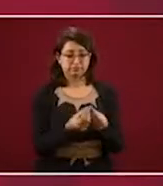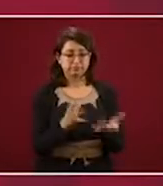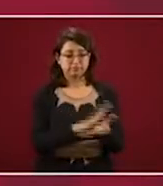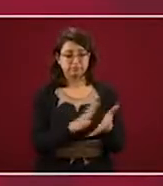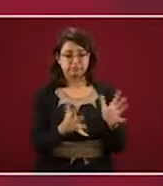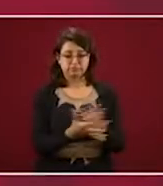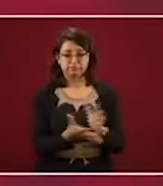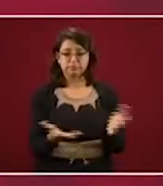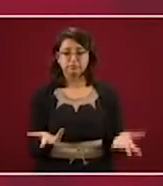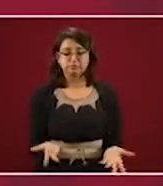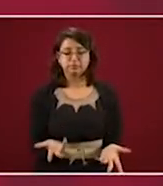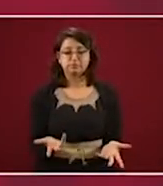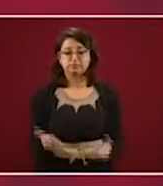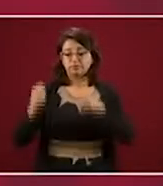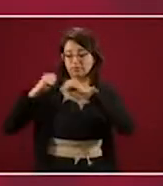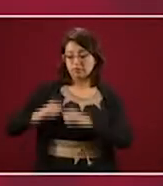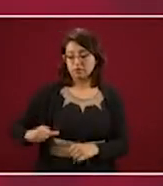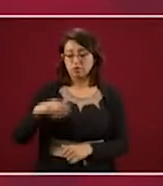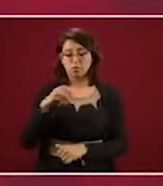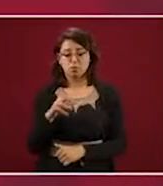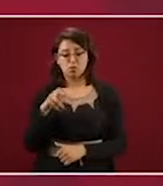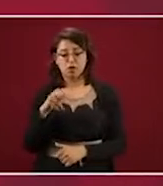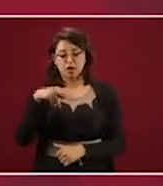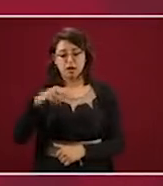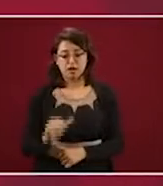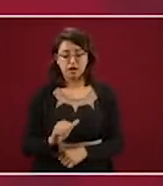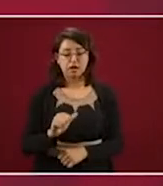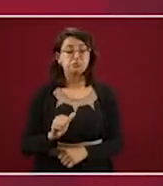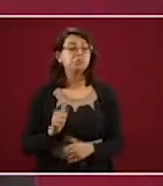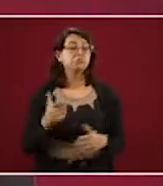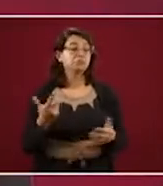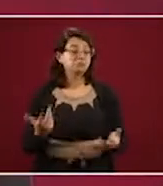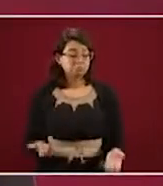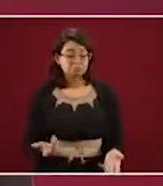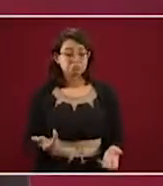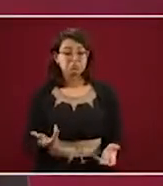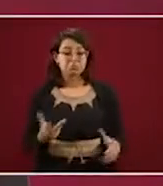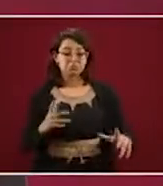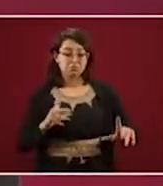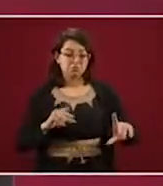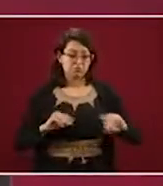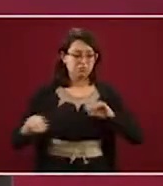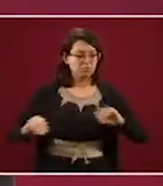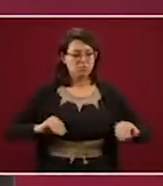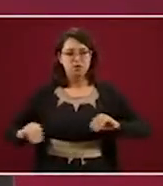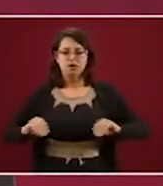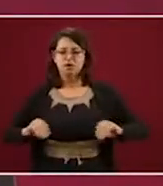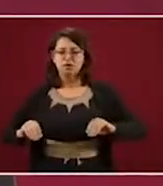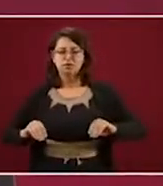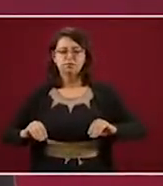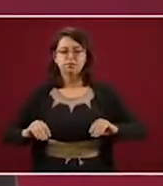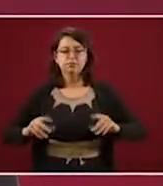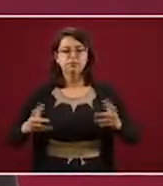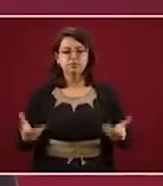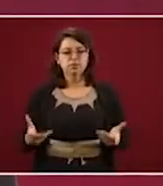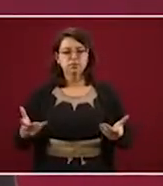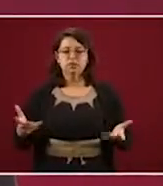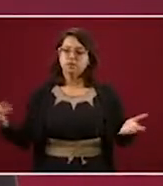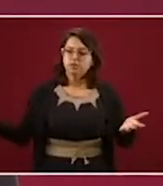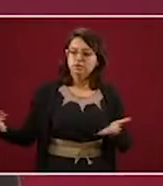militantes de Morena, autoridades de Morena, surgidas del movimiento que